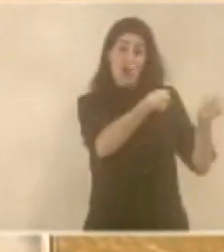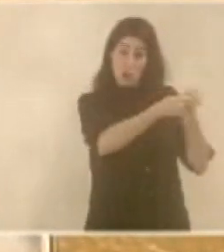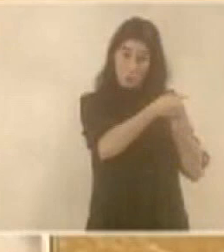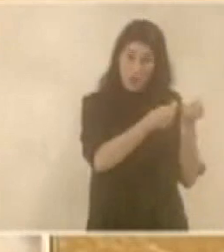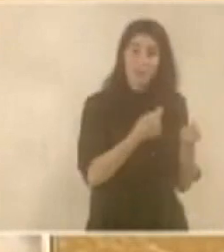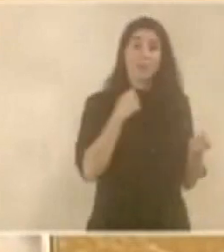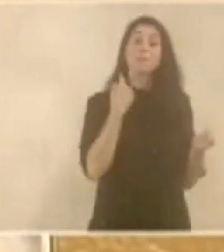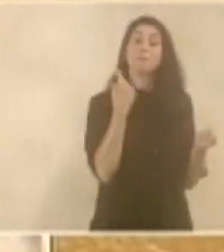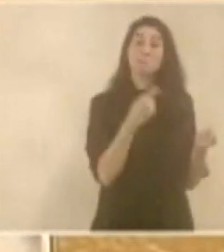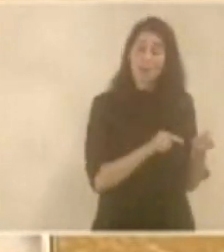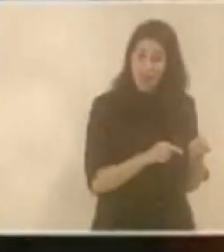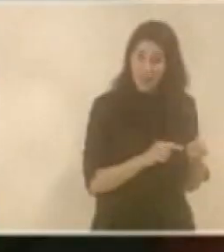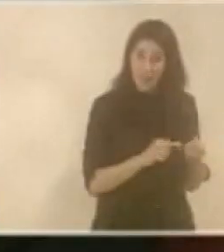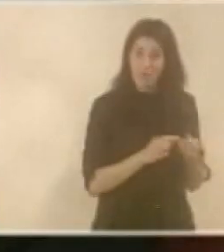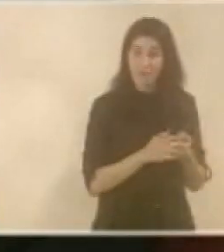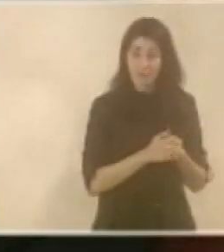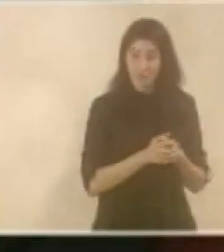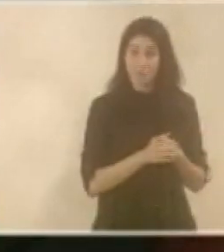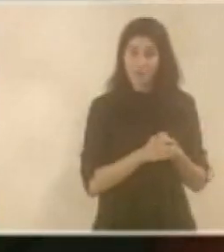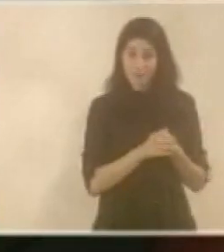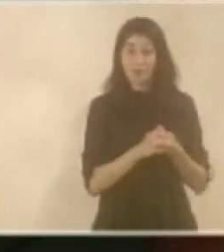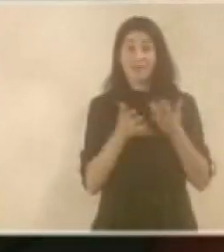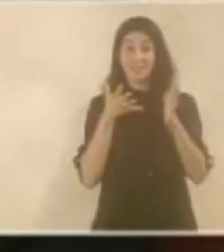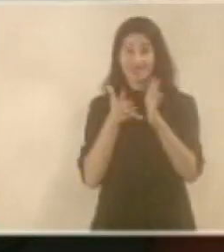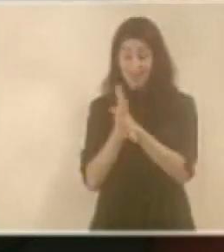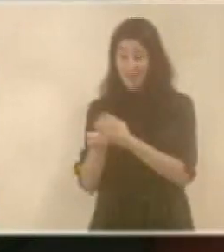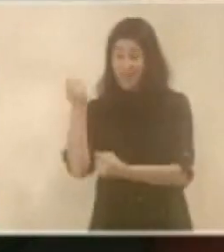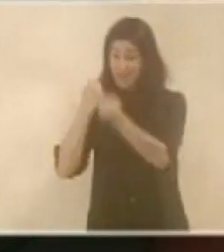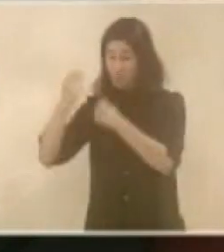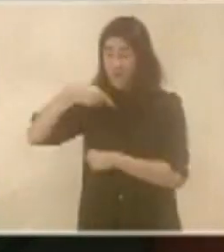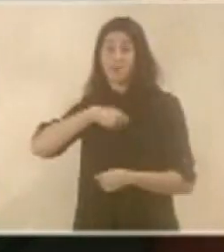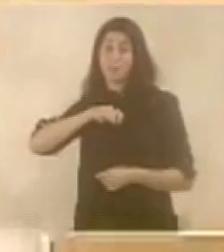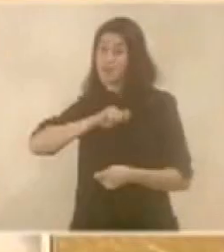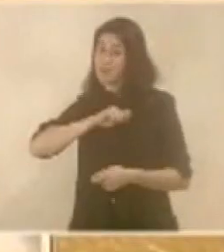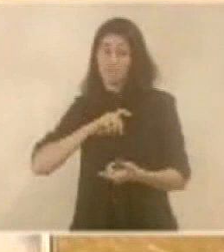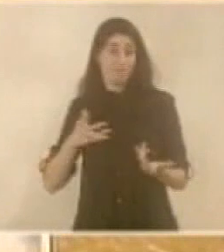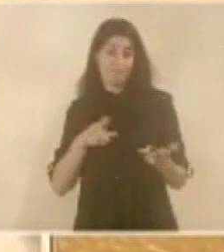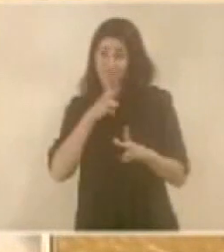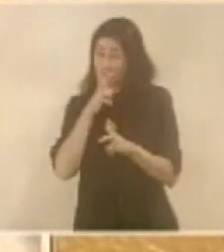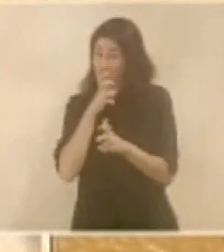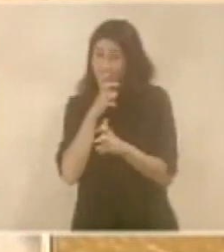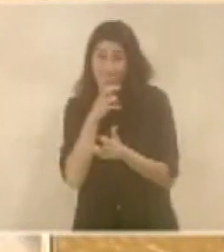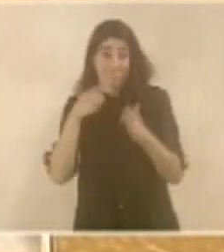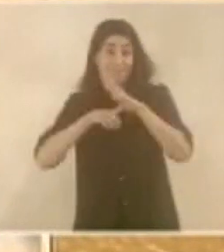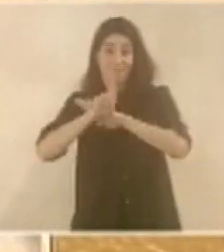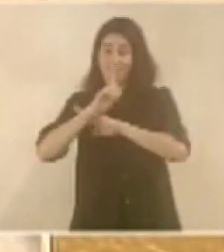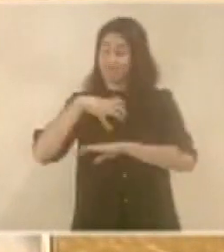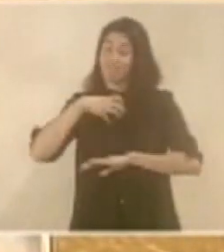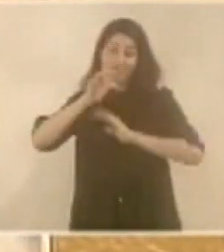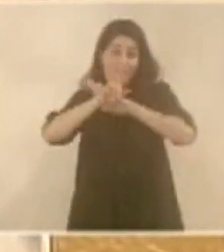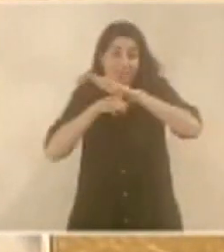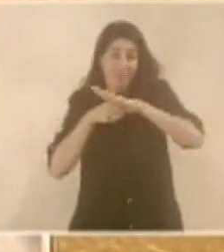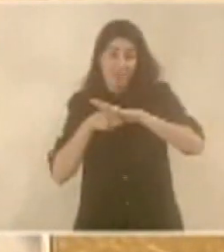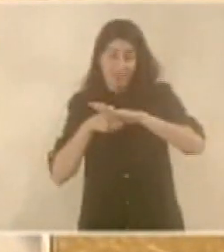y ralentizando con ello la recuperación de nuestra economía tras la desolación causada por la guerra contra el francés, y haciendo